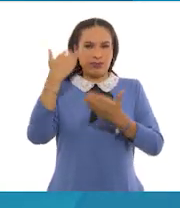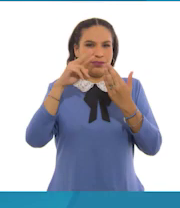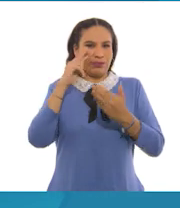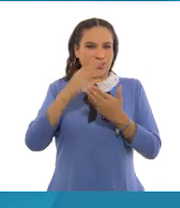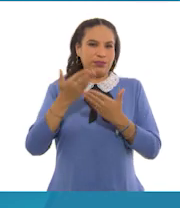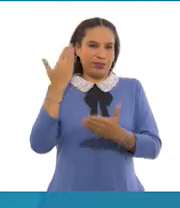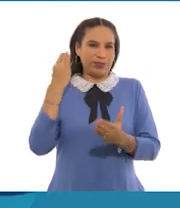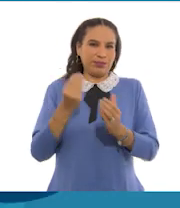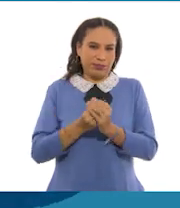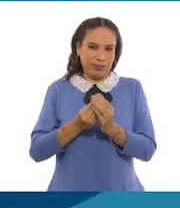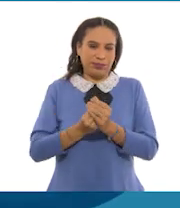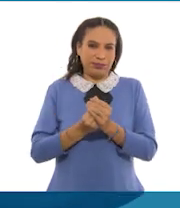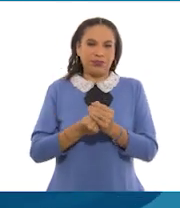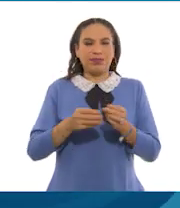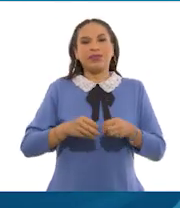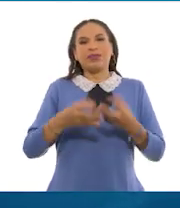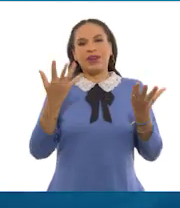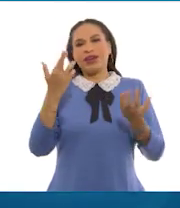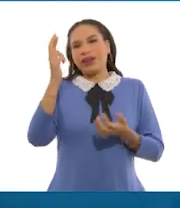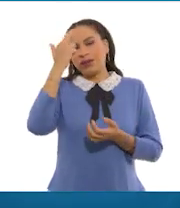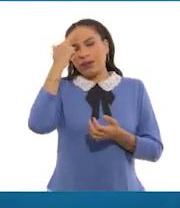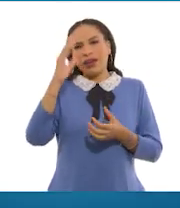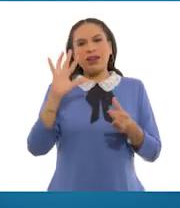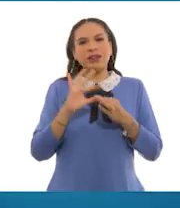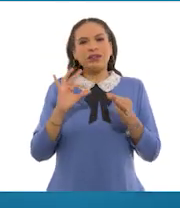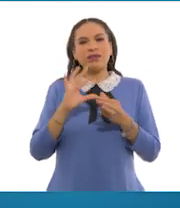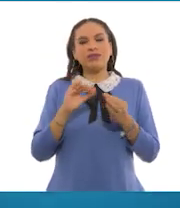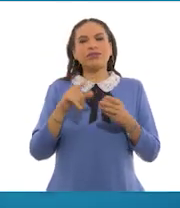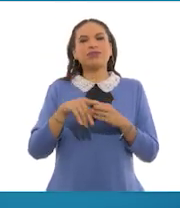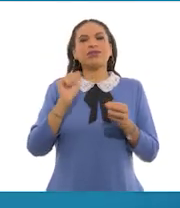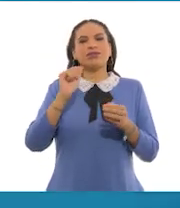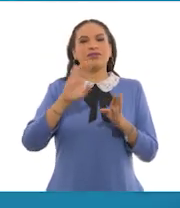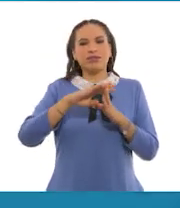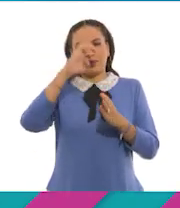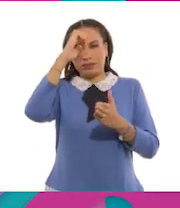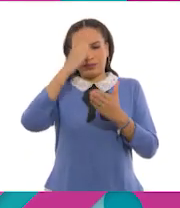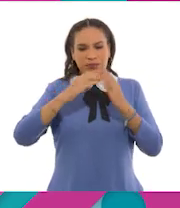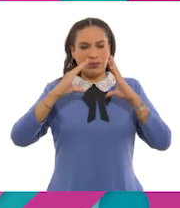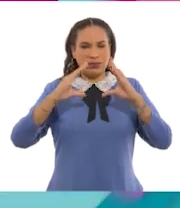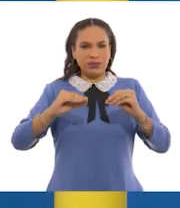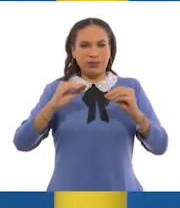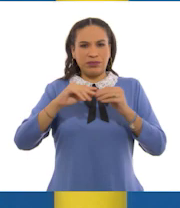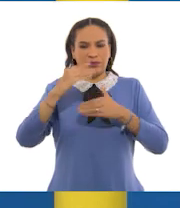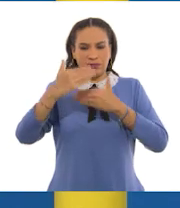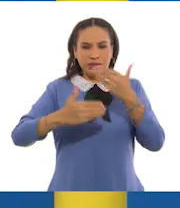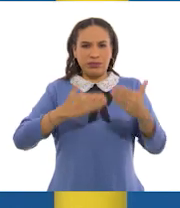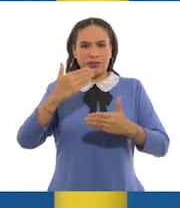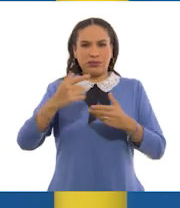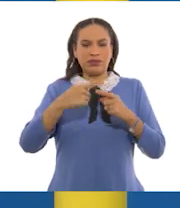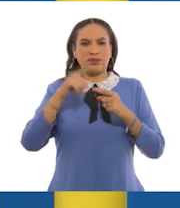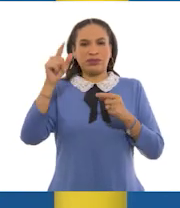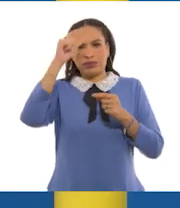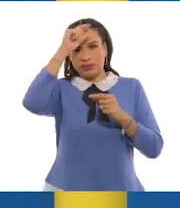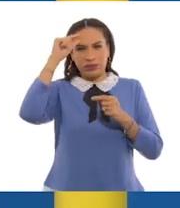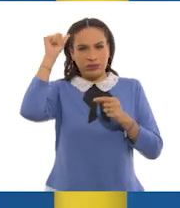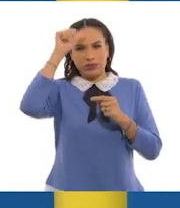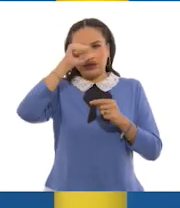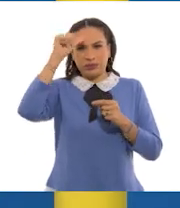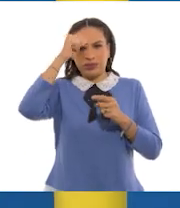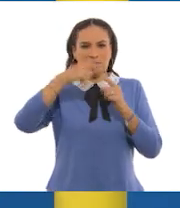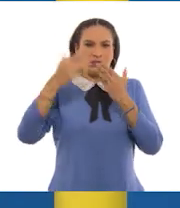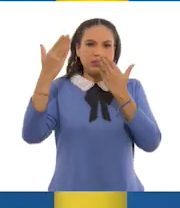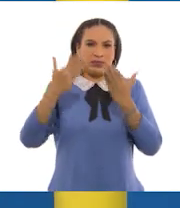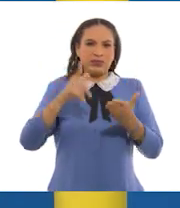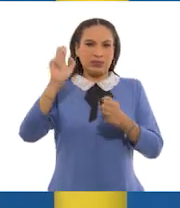la clase pasada. Claro, lo recuerdo. Hablamos de la evangelización, que fue el proceso por el cual los frailes y sacerdotes